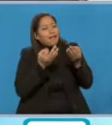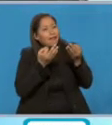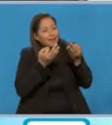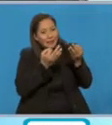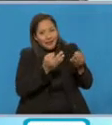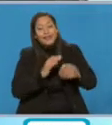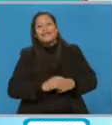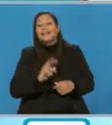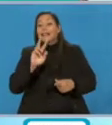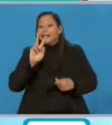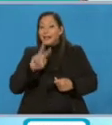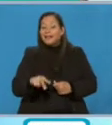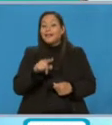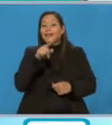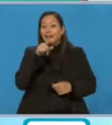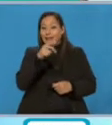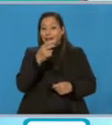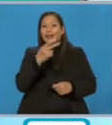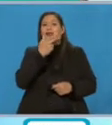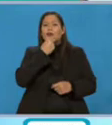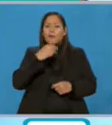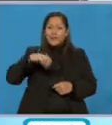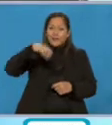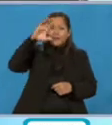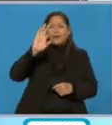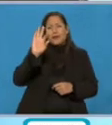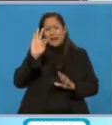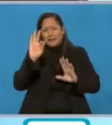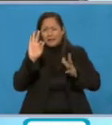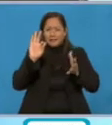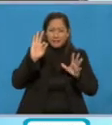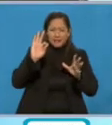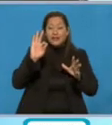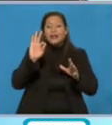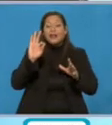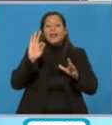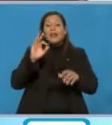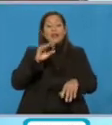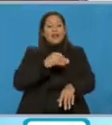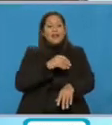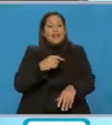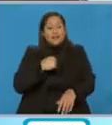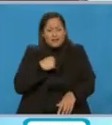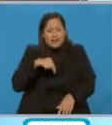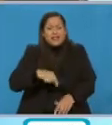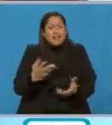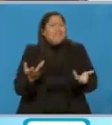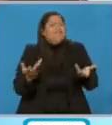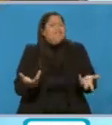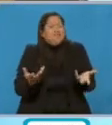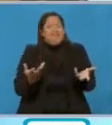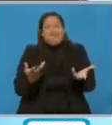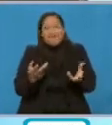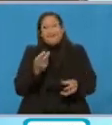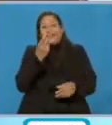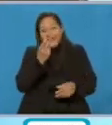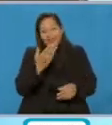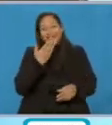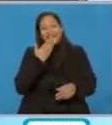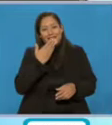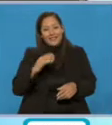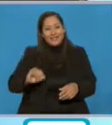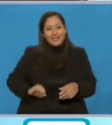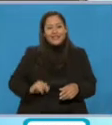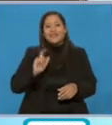es realmente un hombre cuarentón ahí en medio de la familia diciendo, ¿qué hago aquí? O sea, y eso está padrísimo. Se llama